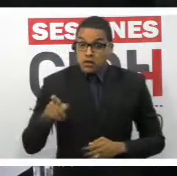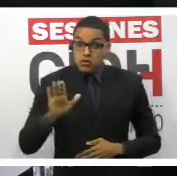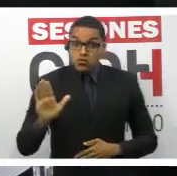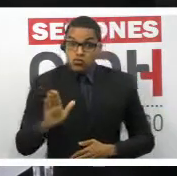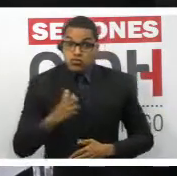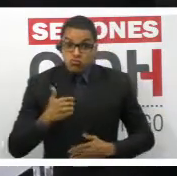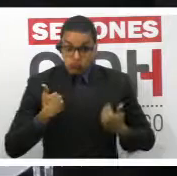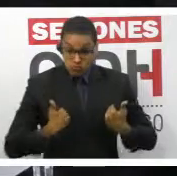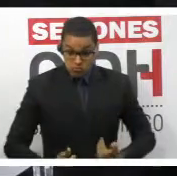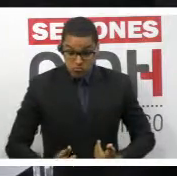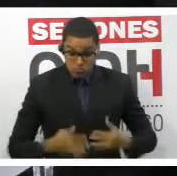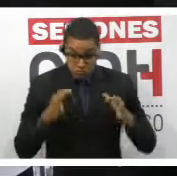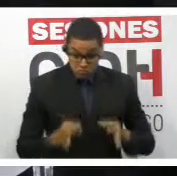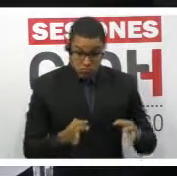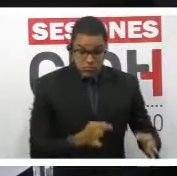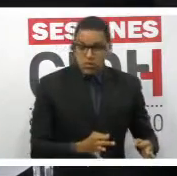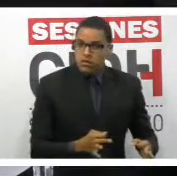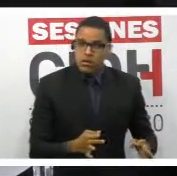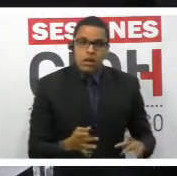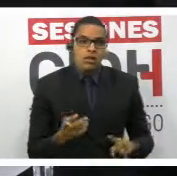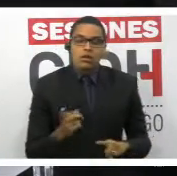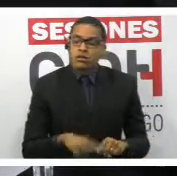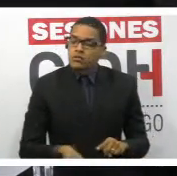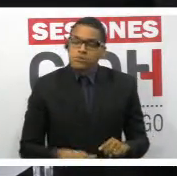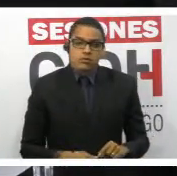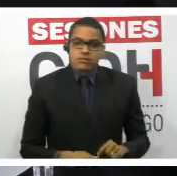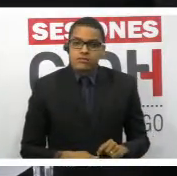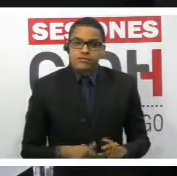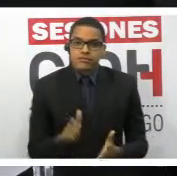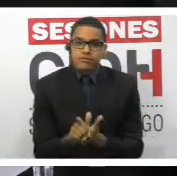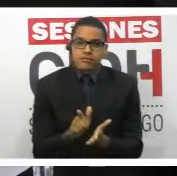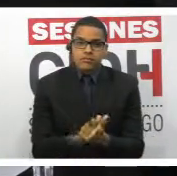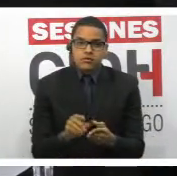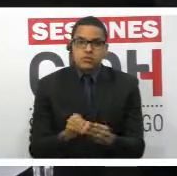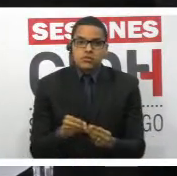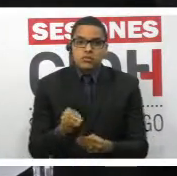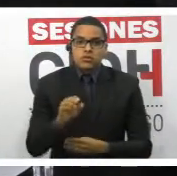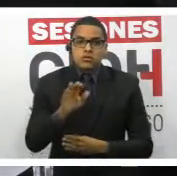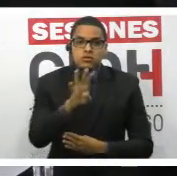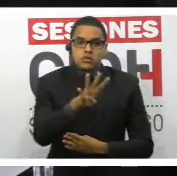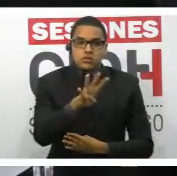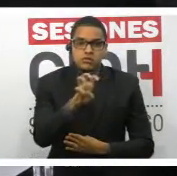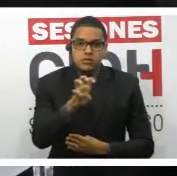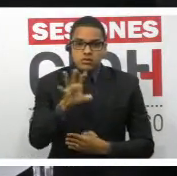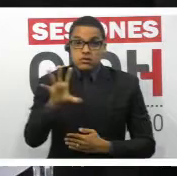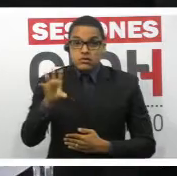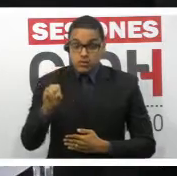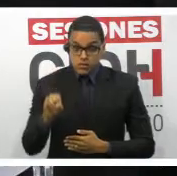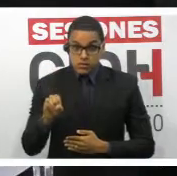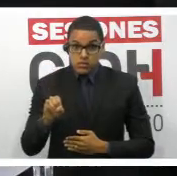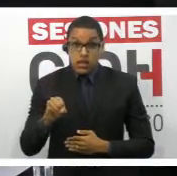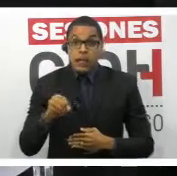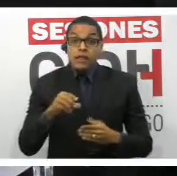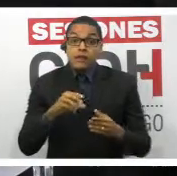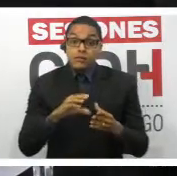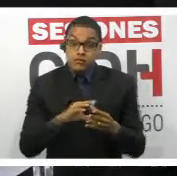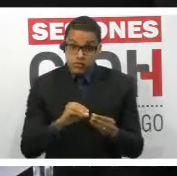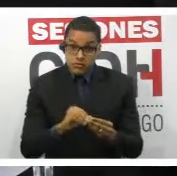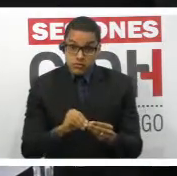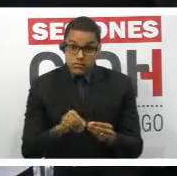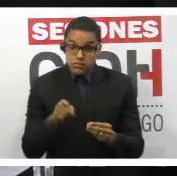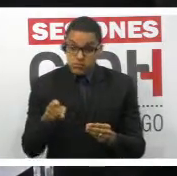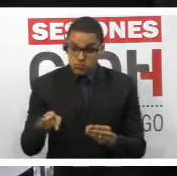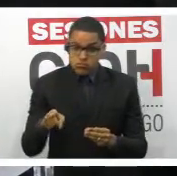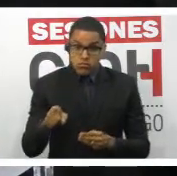federal sigue reconociendo en su artículo 450 que las personas con discapacidad tienen incapacidad natural y legal y